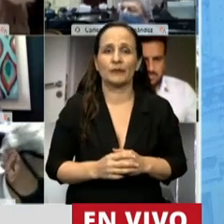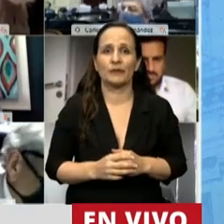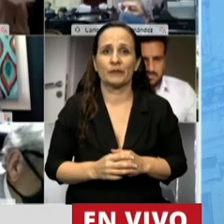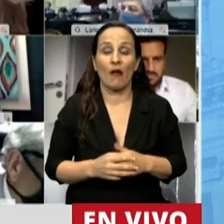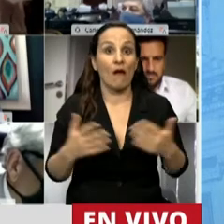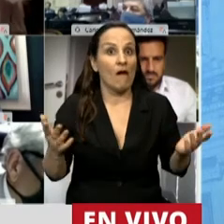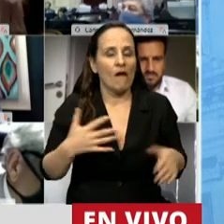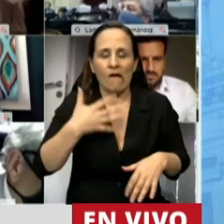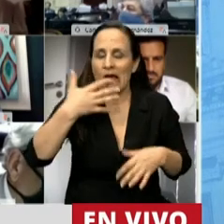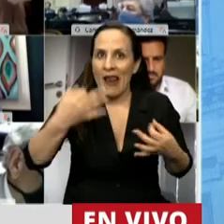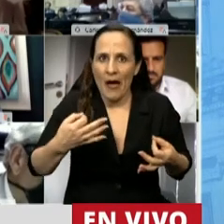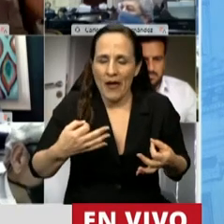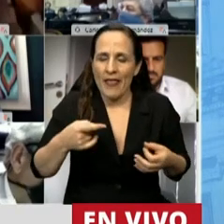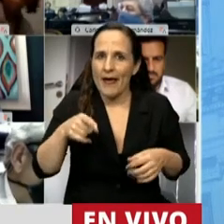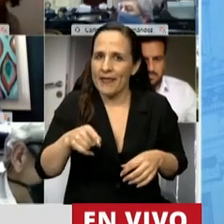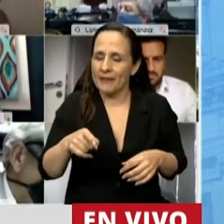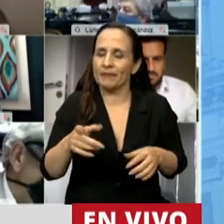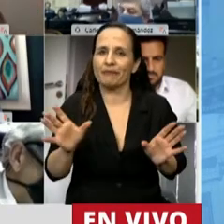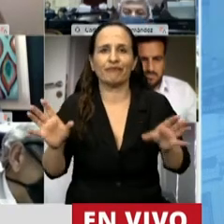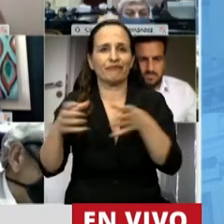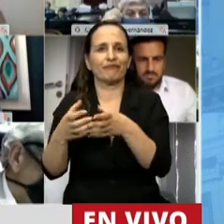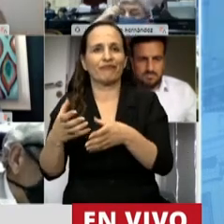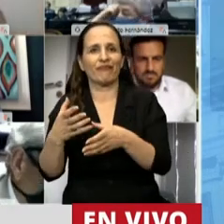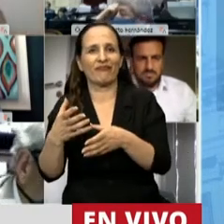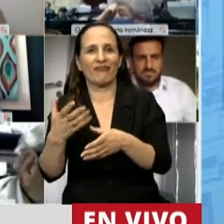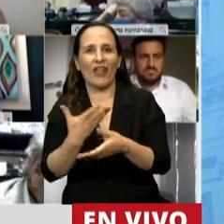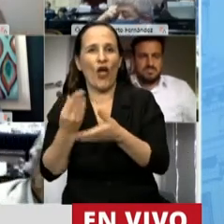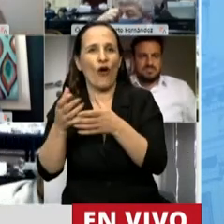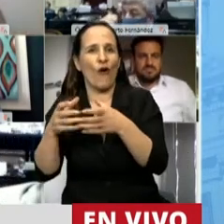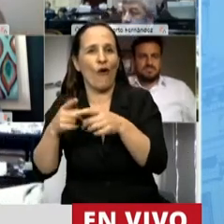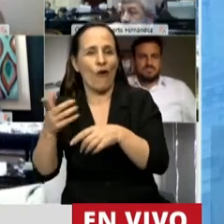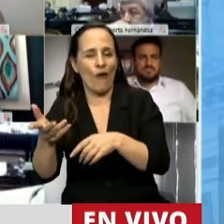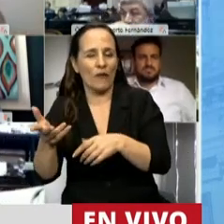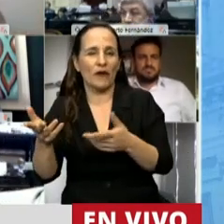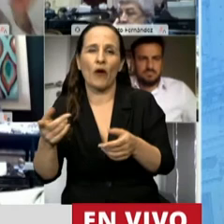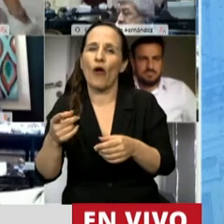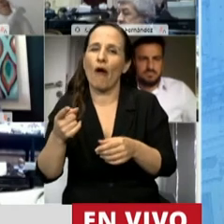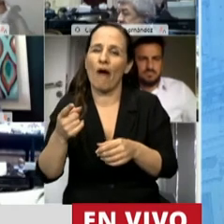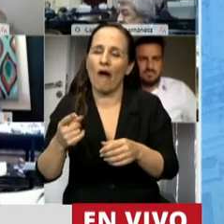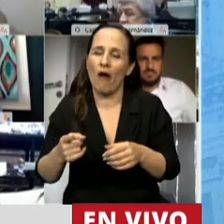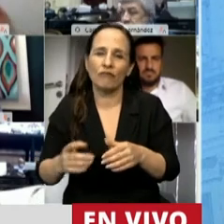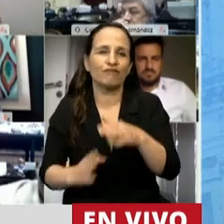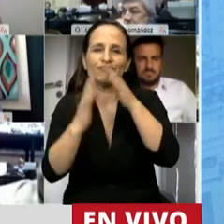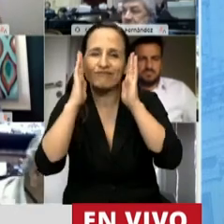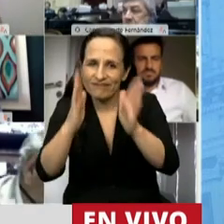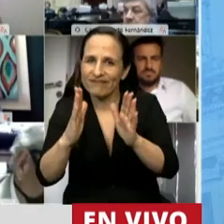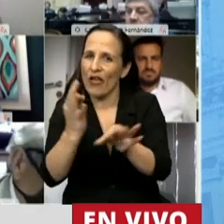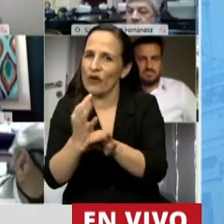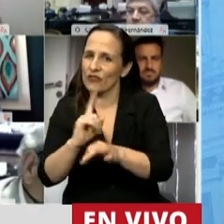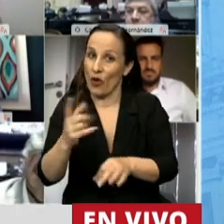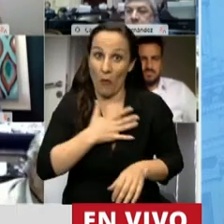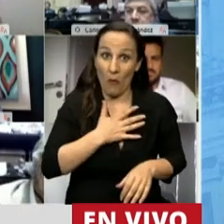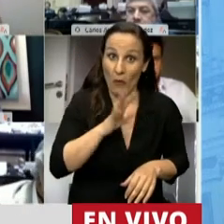La verdad es que claramente para el oficialismo no fue prioridad la educación. En mi provincia, en Santa Fe, ha